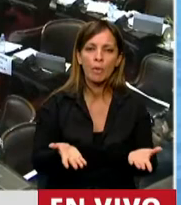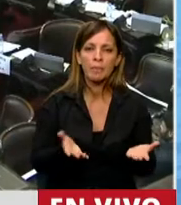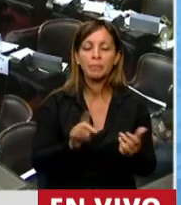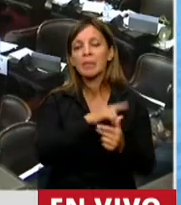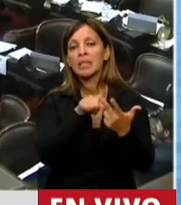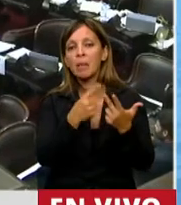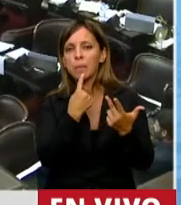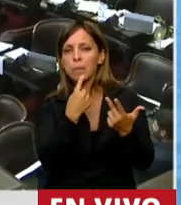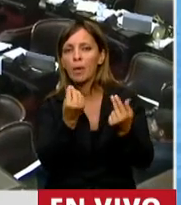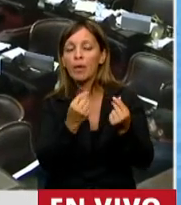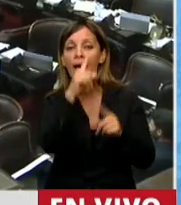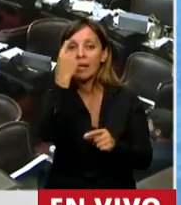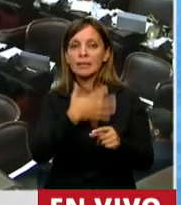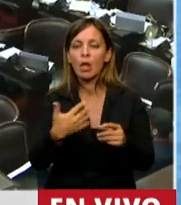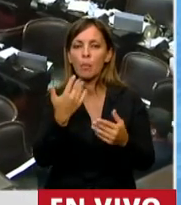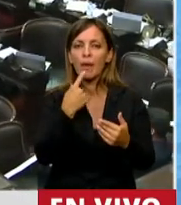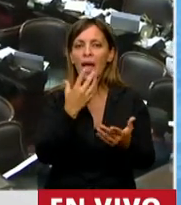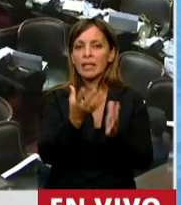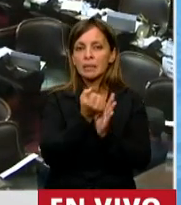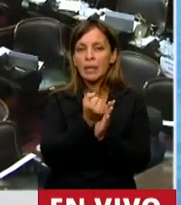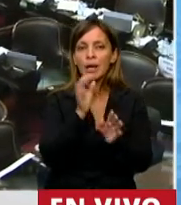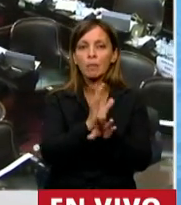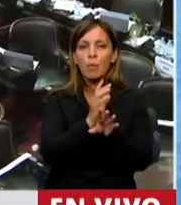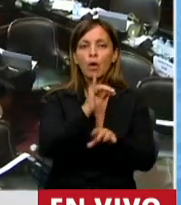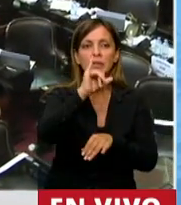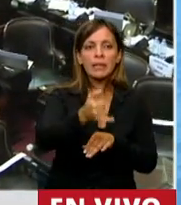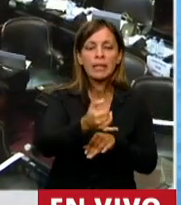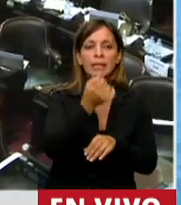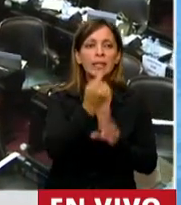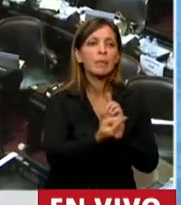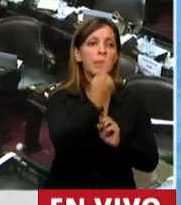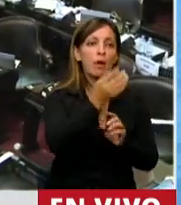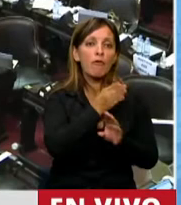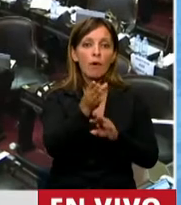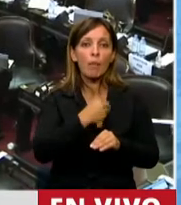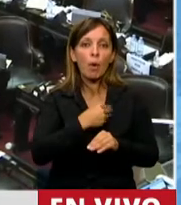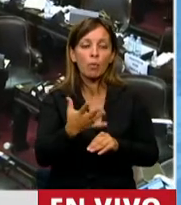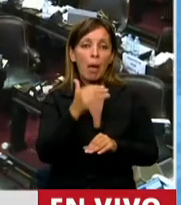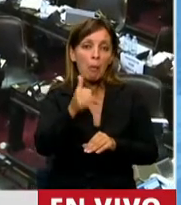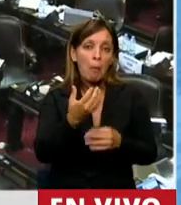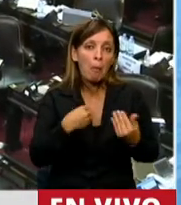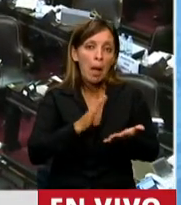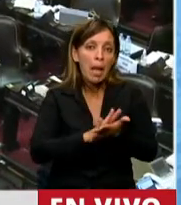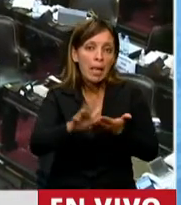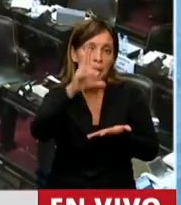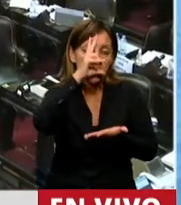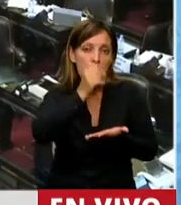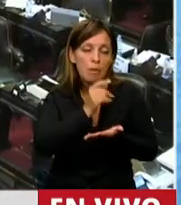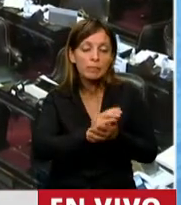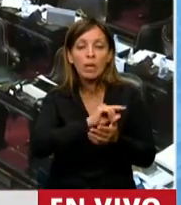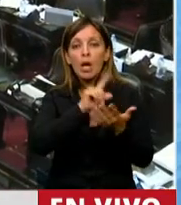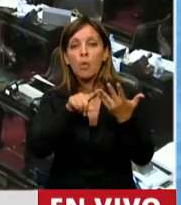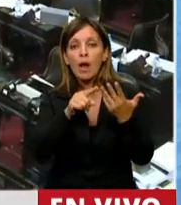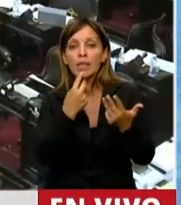Estado puede aceptar como definitivo e irrevocable si el primero se presentó de buena fe a percibir el beneficio. Y cuarto,